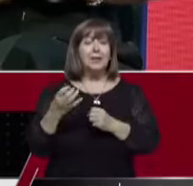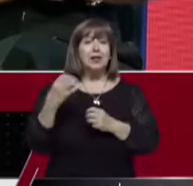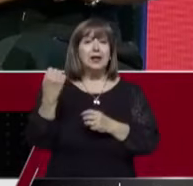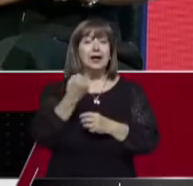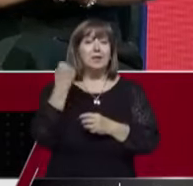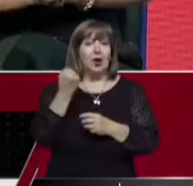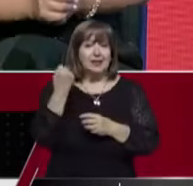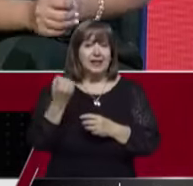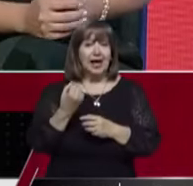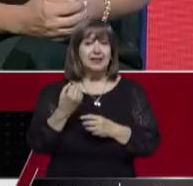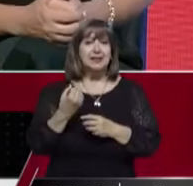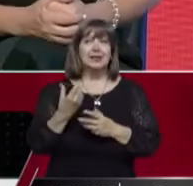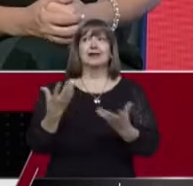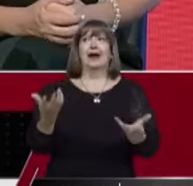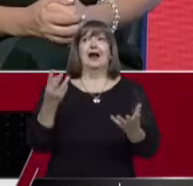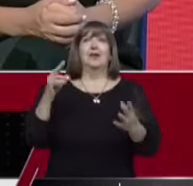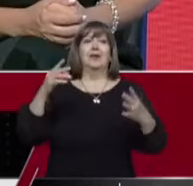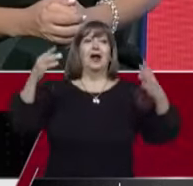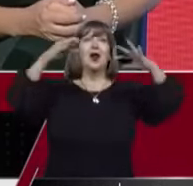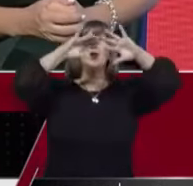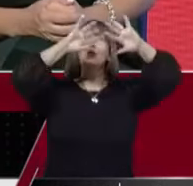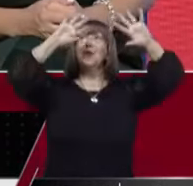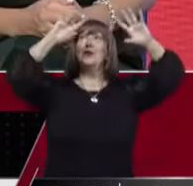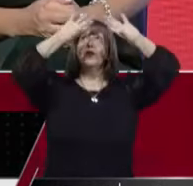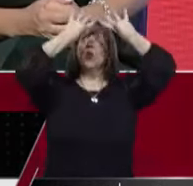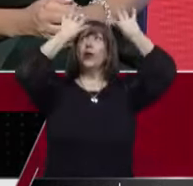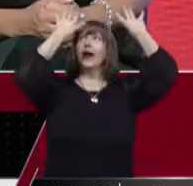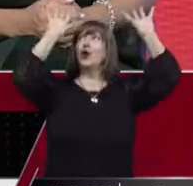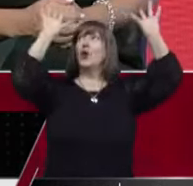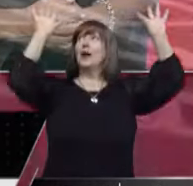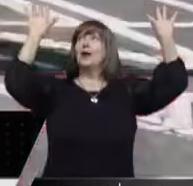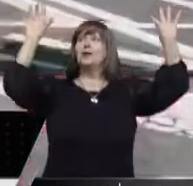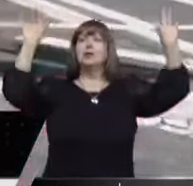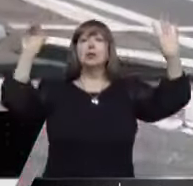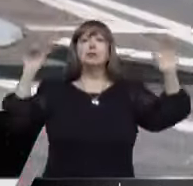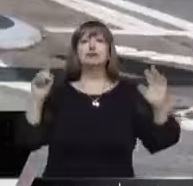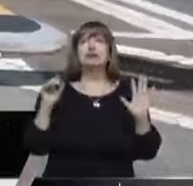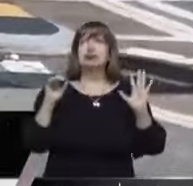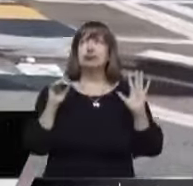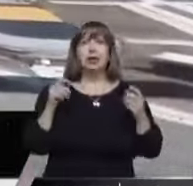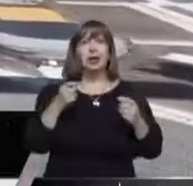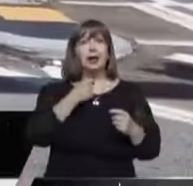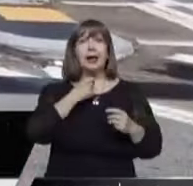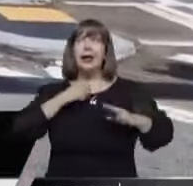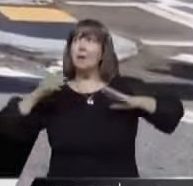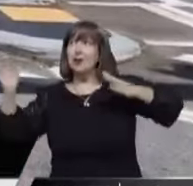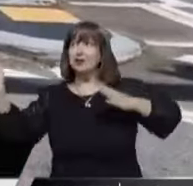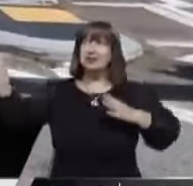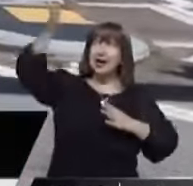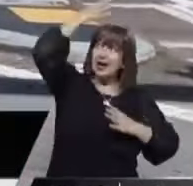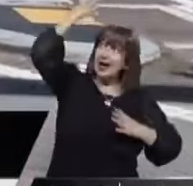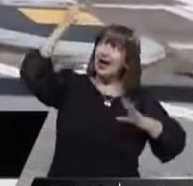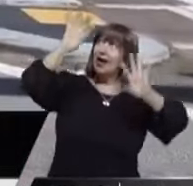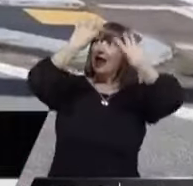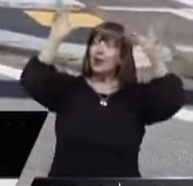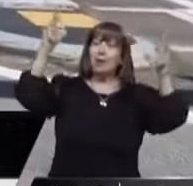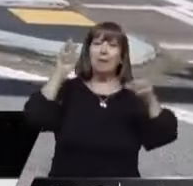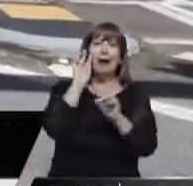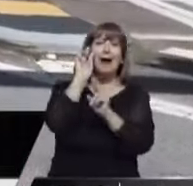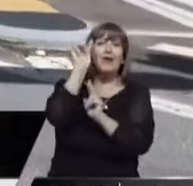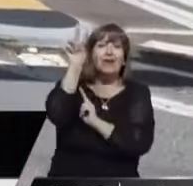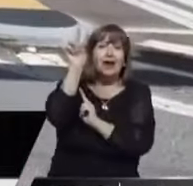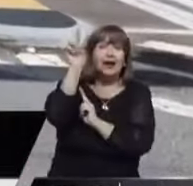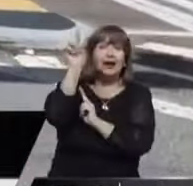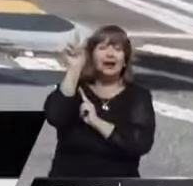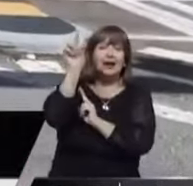Es importante que no esté nublado para poder verlo. Mirá, acá tenemos unas nubes que no las queremos, queremos que se vayan, que se corran.